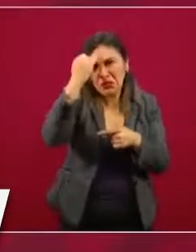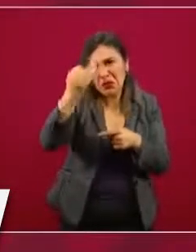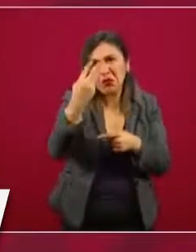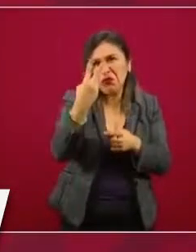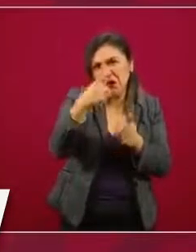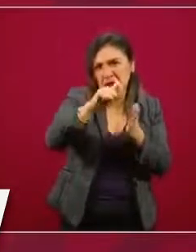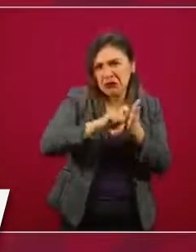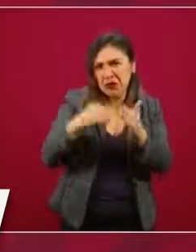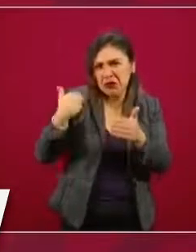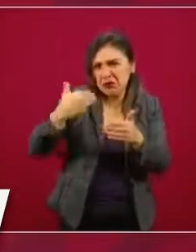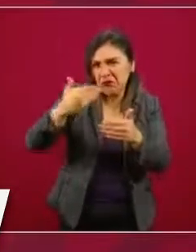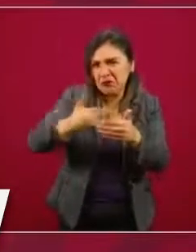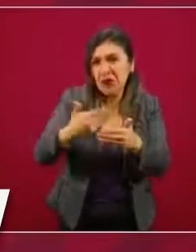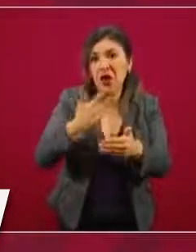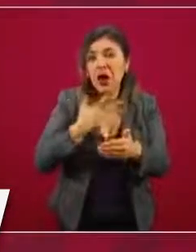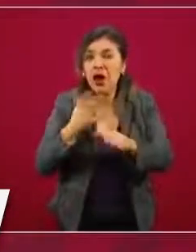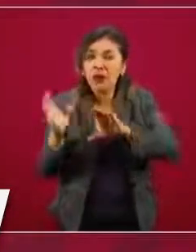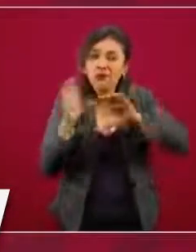tres meses